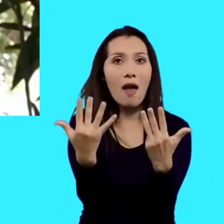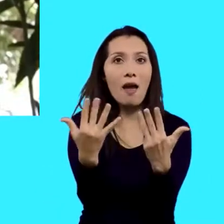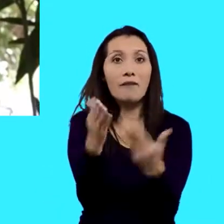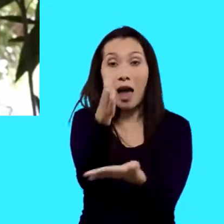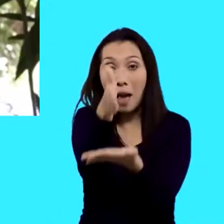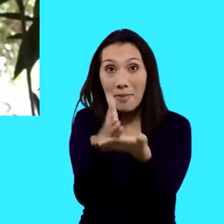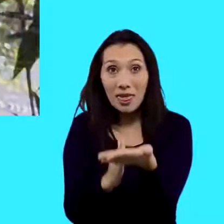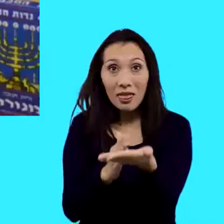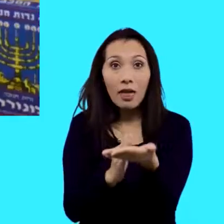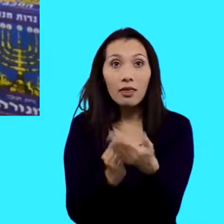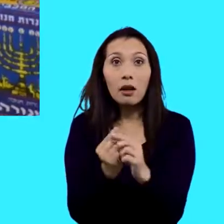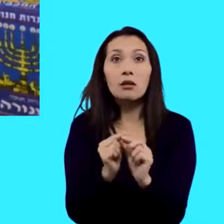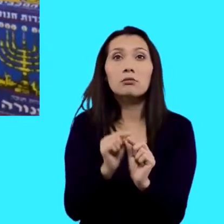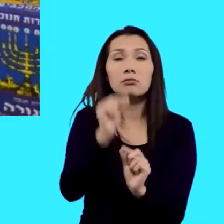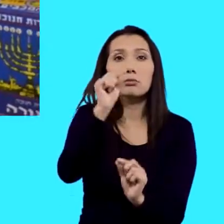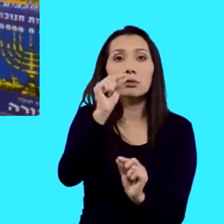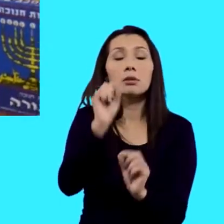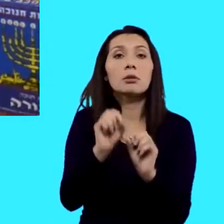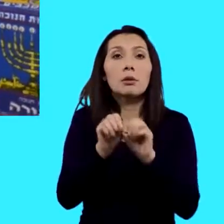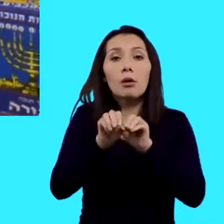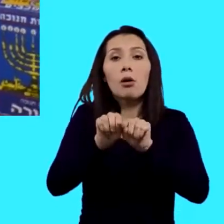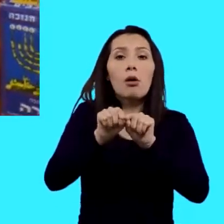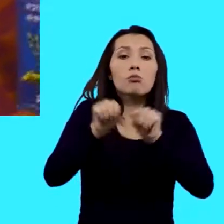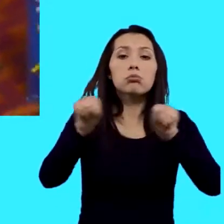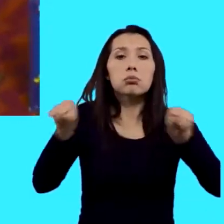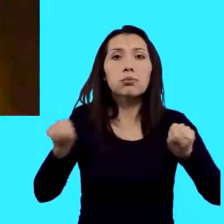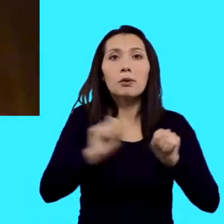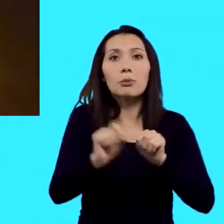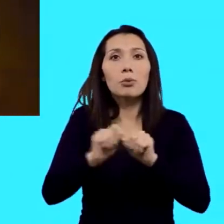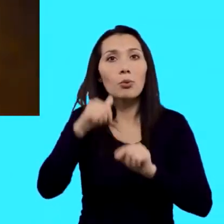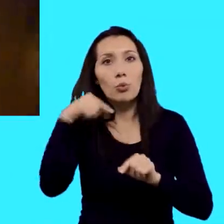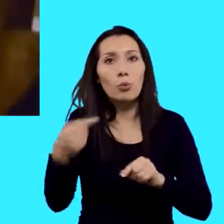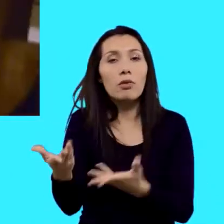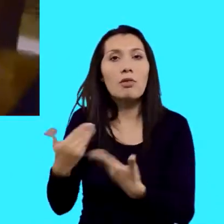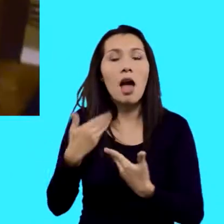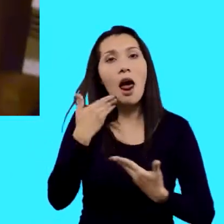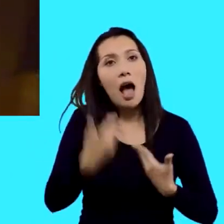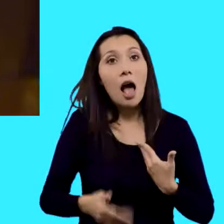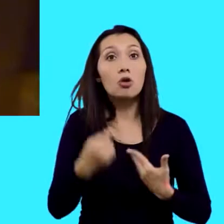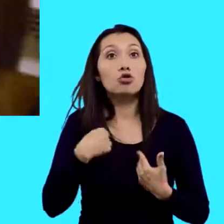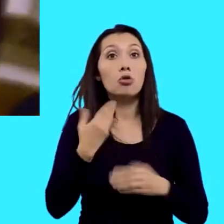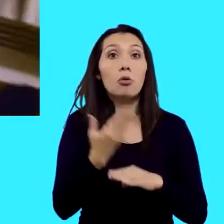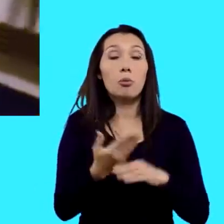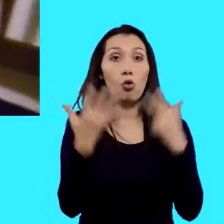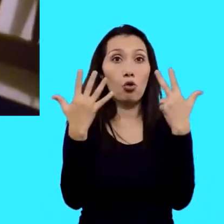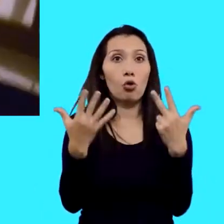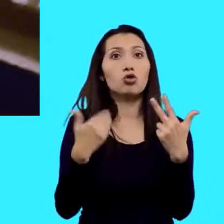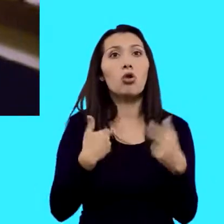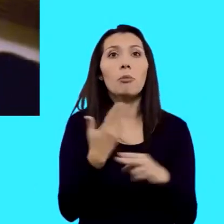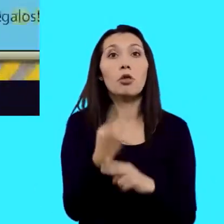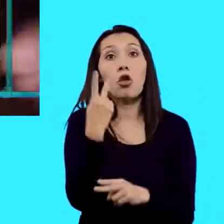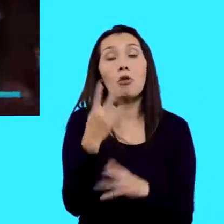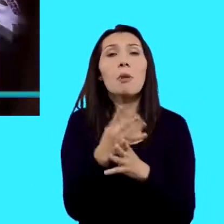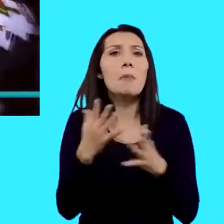la vela del medio enciende a las demás en los días, nos dan regalos. Uno de los 8 días, pero yo pido 2 por